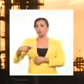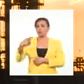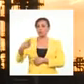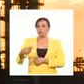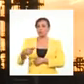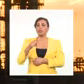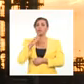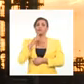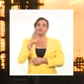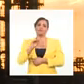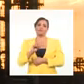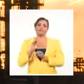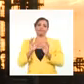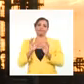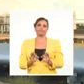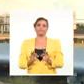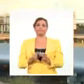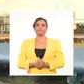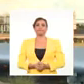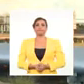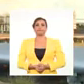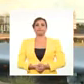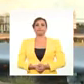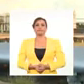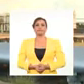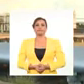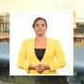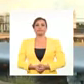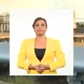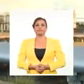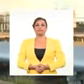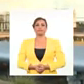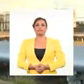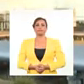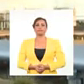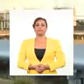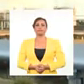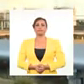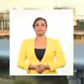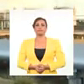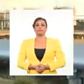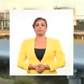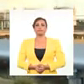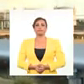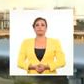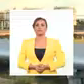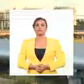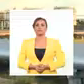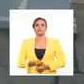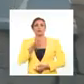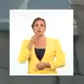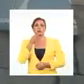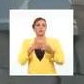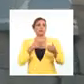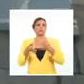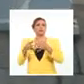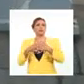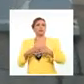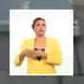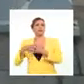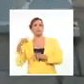como se dice en las refinerías del país. Pese a las acciones imperiales, estrategias